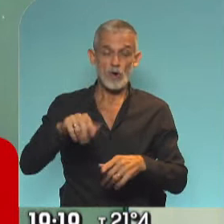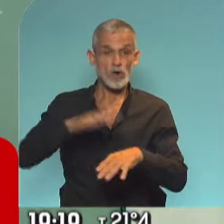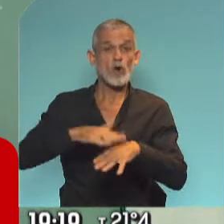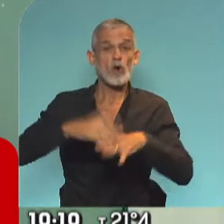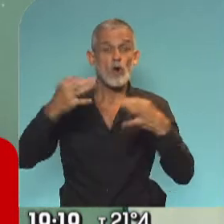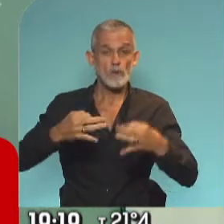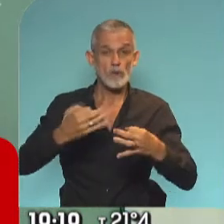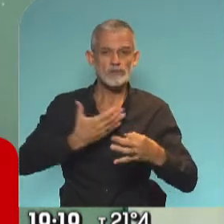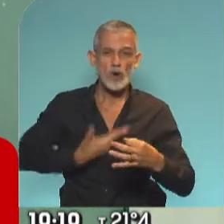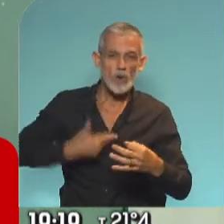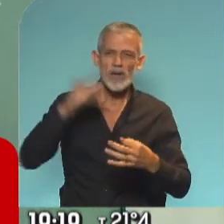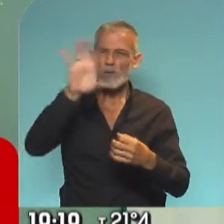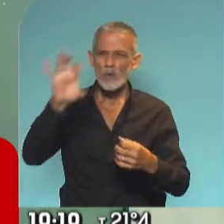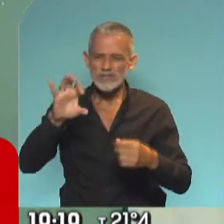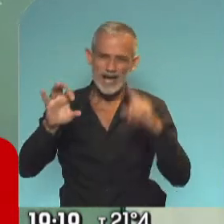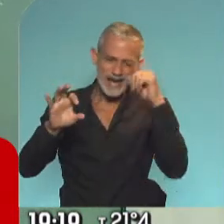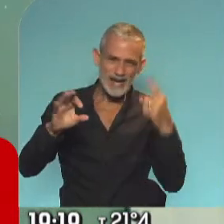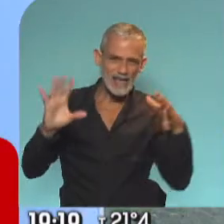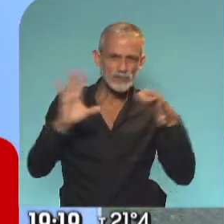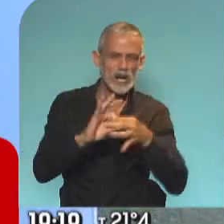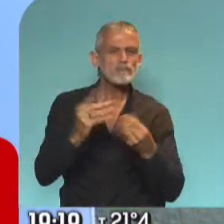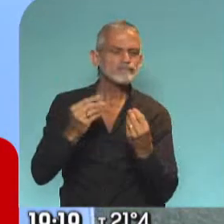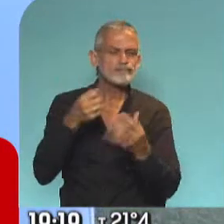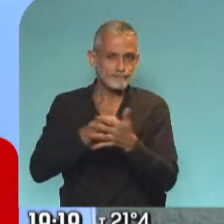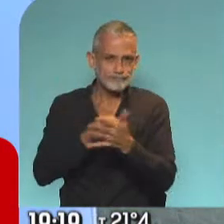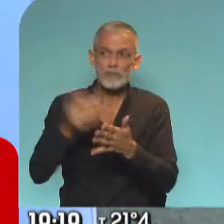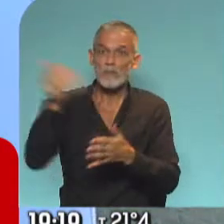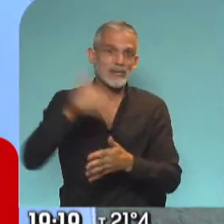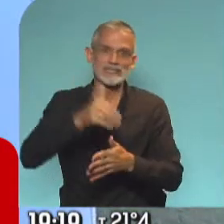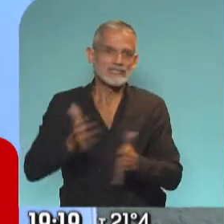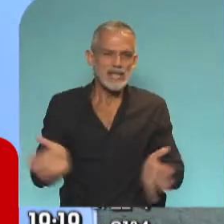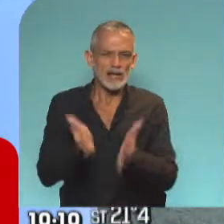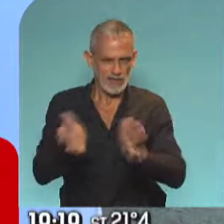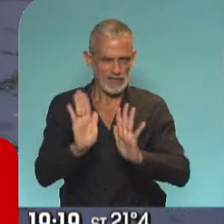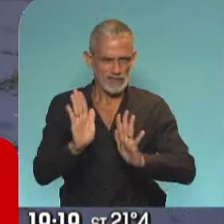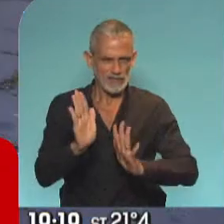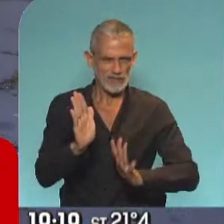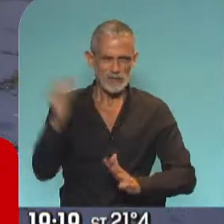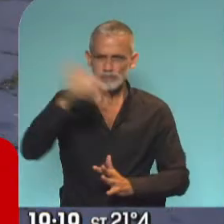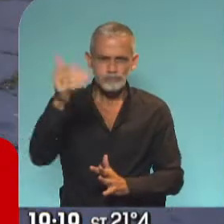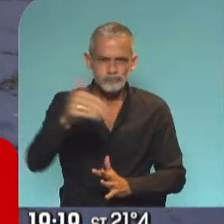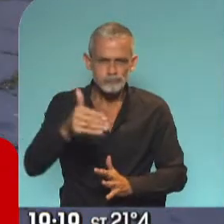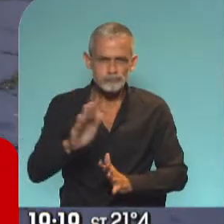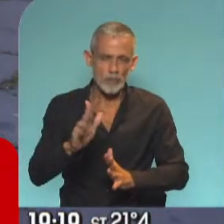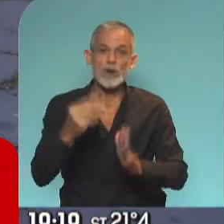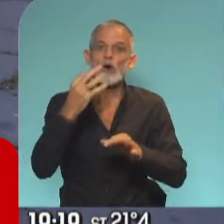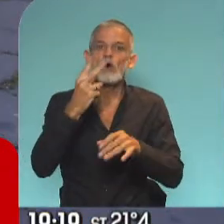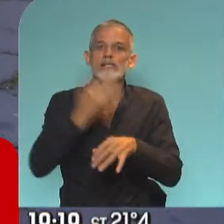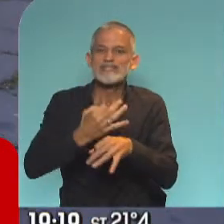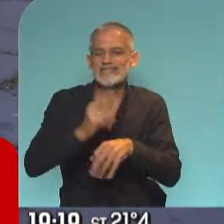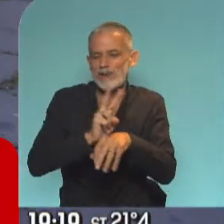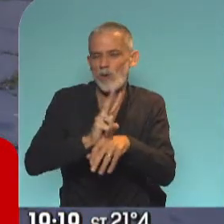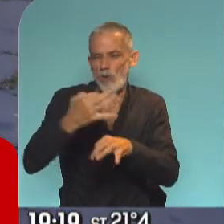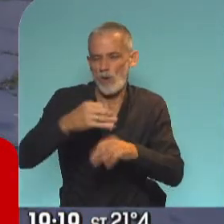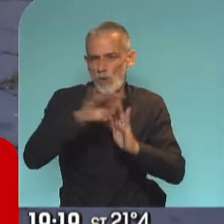compromiso de gobiernos provinciales y gobierno nacional de intensificar la presencialidad. Por supuesto, es una presencialidad segura que va a estar asociada